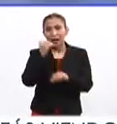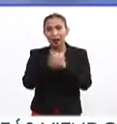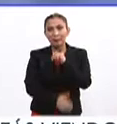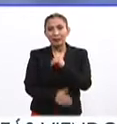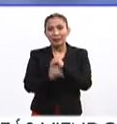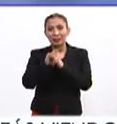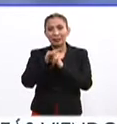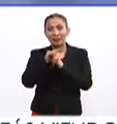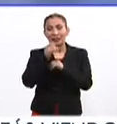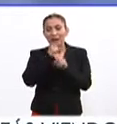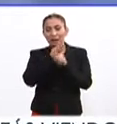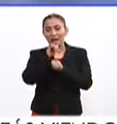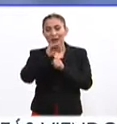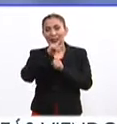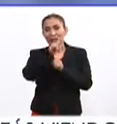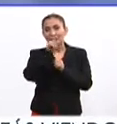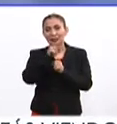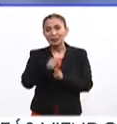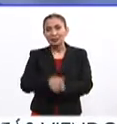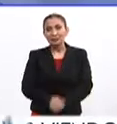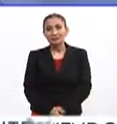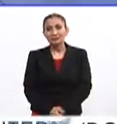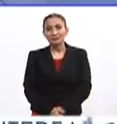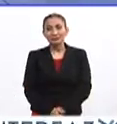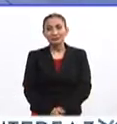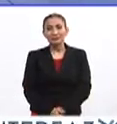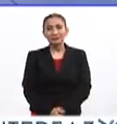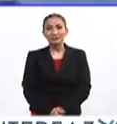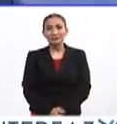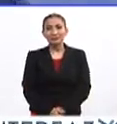cerrar información aquí en Interpress.